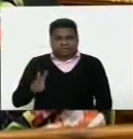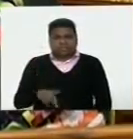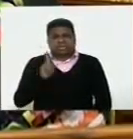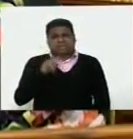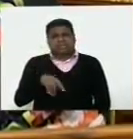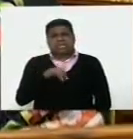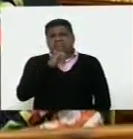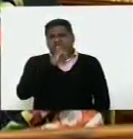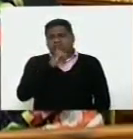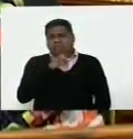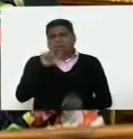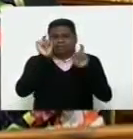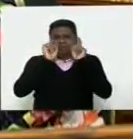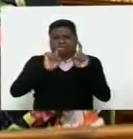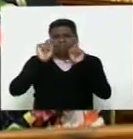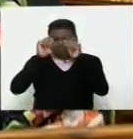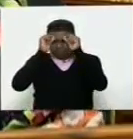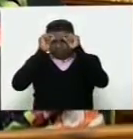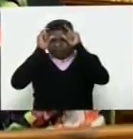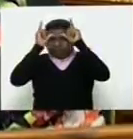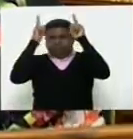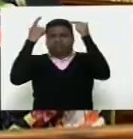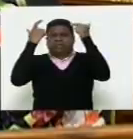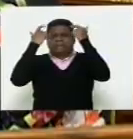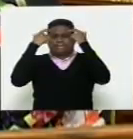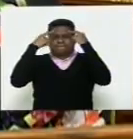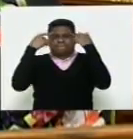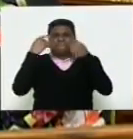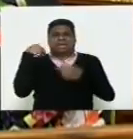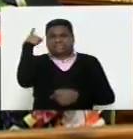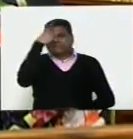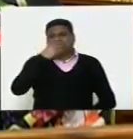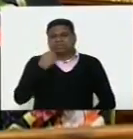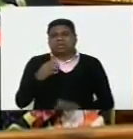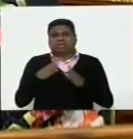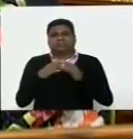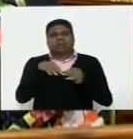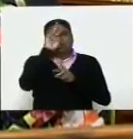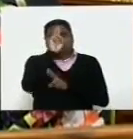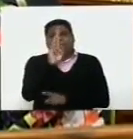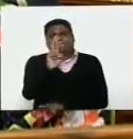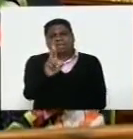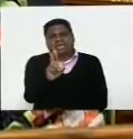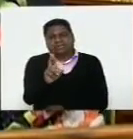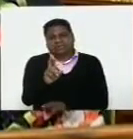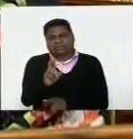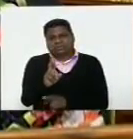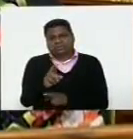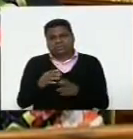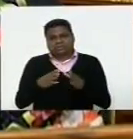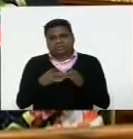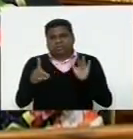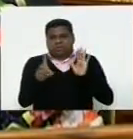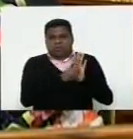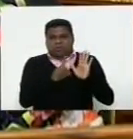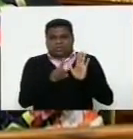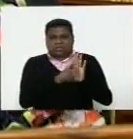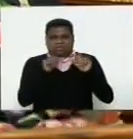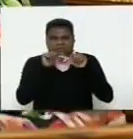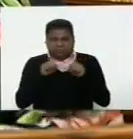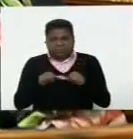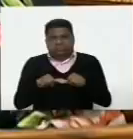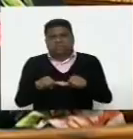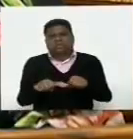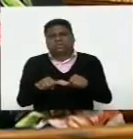y capacitar a su personal para asegurar el respeto y garantía de los derechos